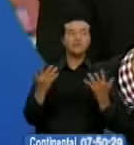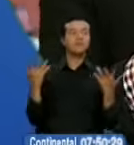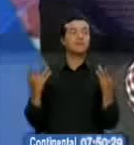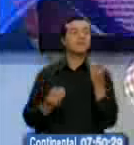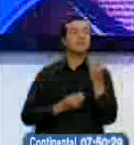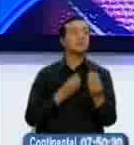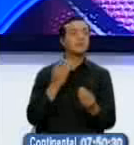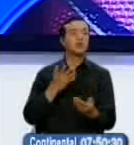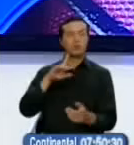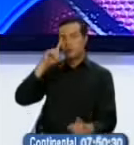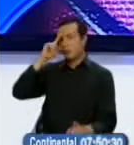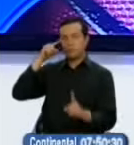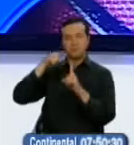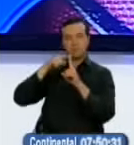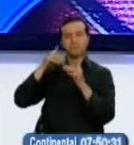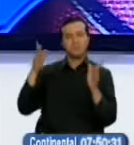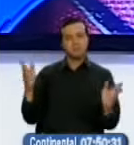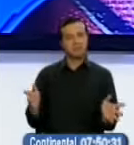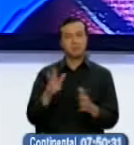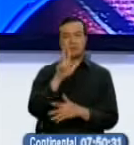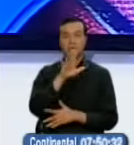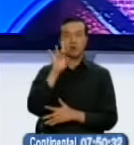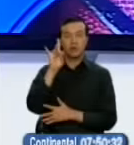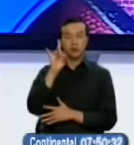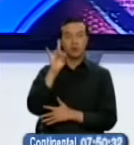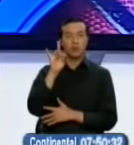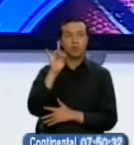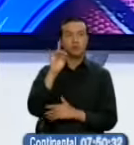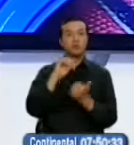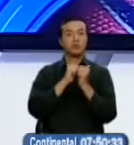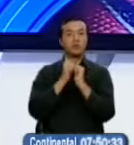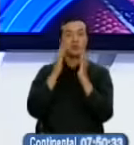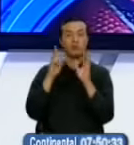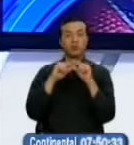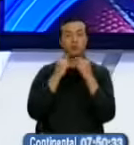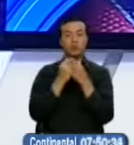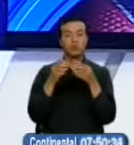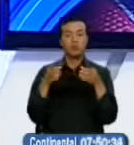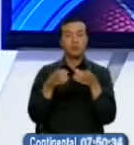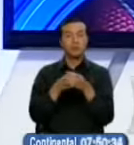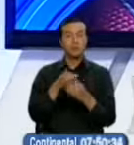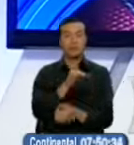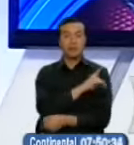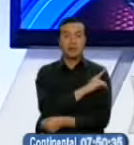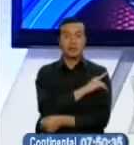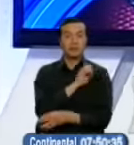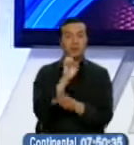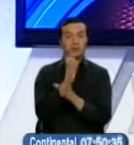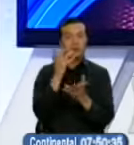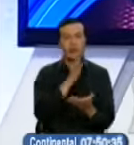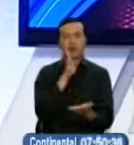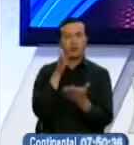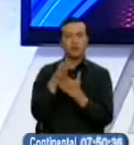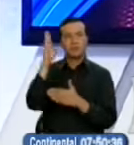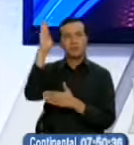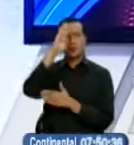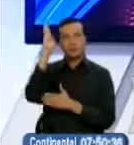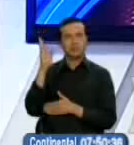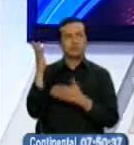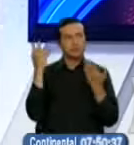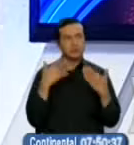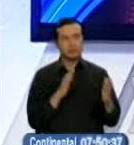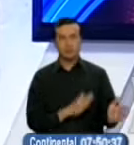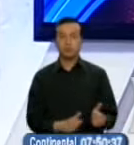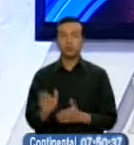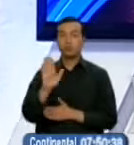simplemente voy por más. Es el mensaje de los 38 deportistas que conforman parte de la delegación tricolor, que ya se encuentran en Brasil, que ya se encuentran